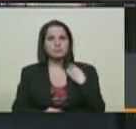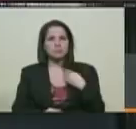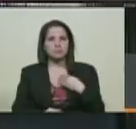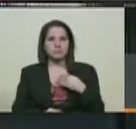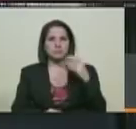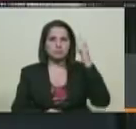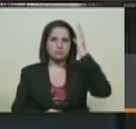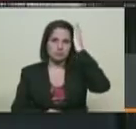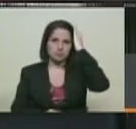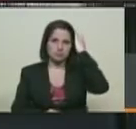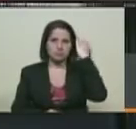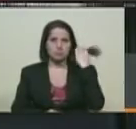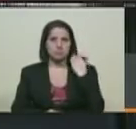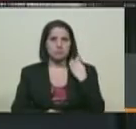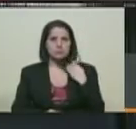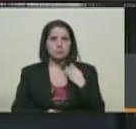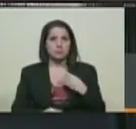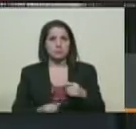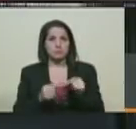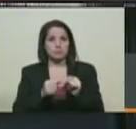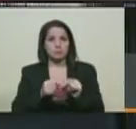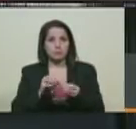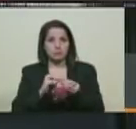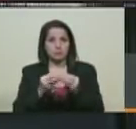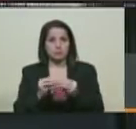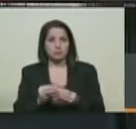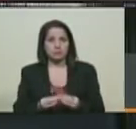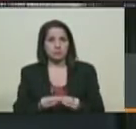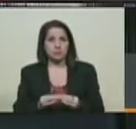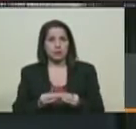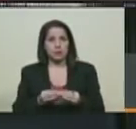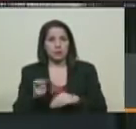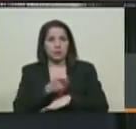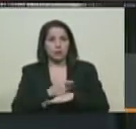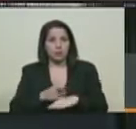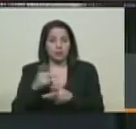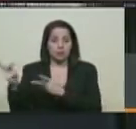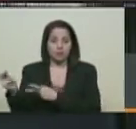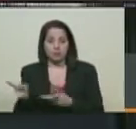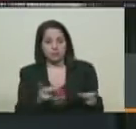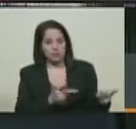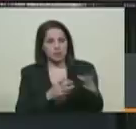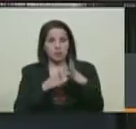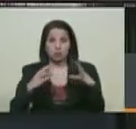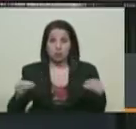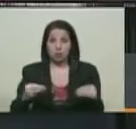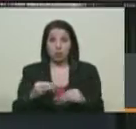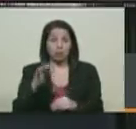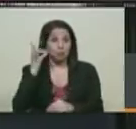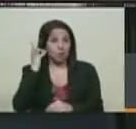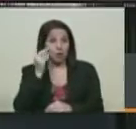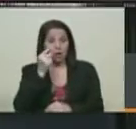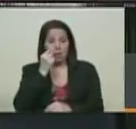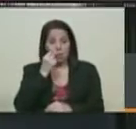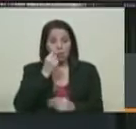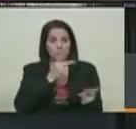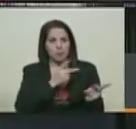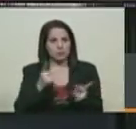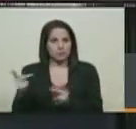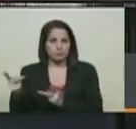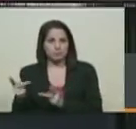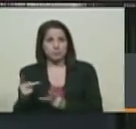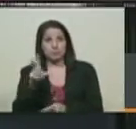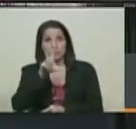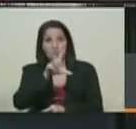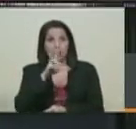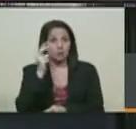Bueno, ajustes necesarios en el equipo de gobierno. Bienvenido a Aristóbulo, Aloa, Iris y Carolina. Tres